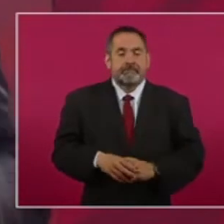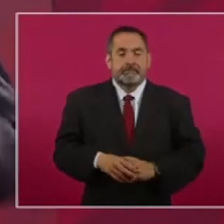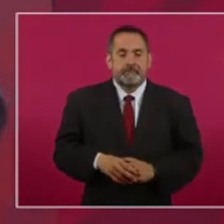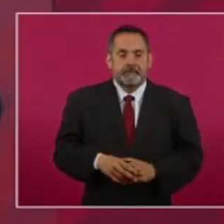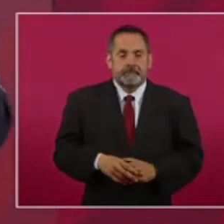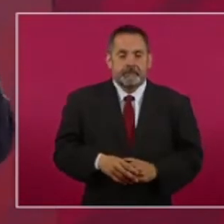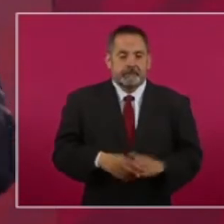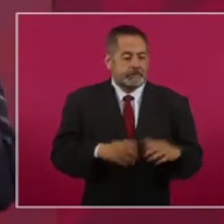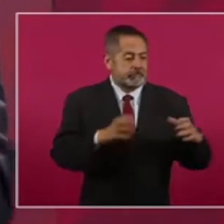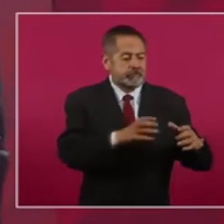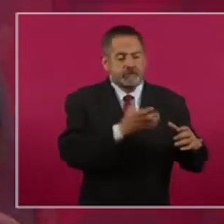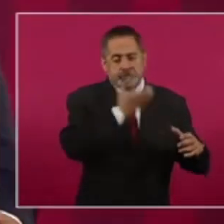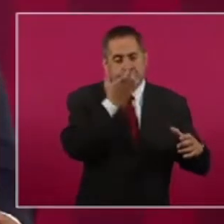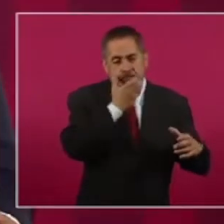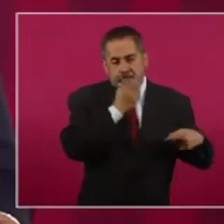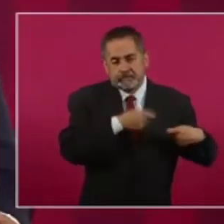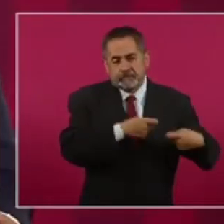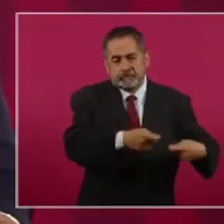del conservadurismo.